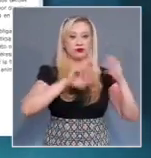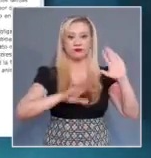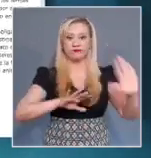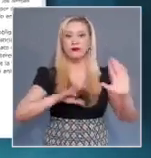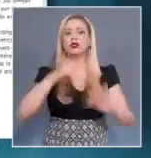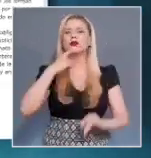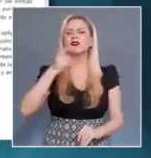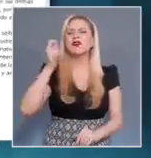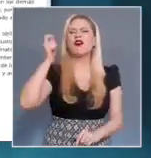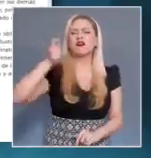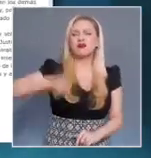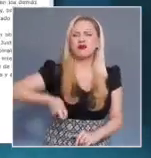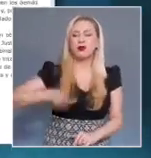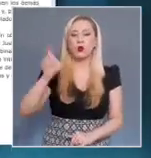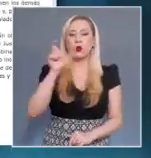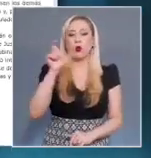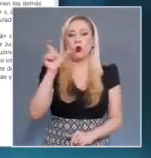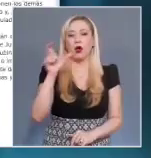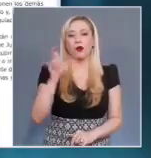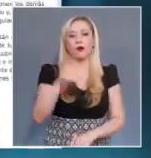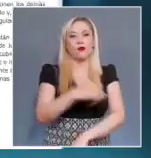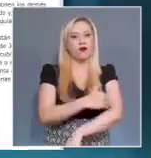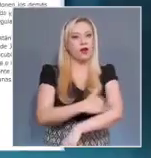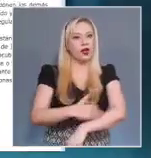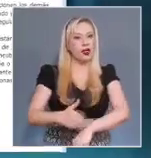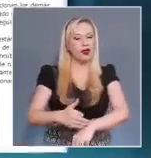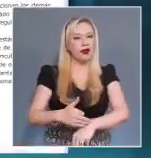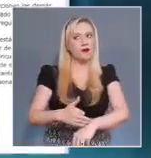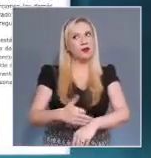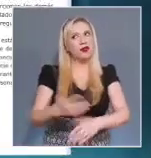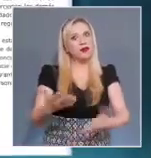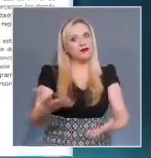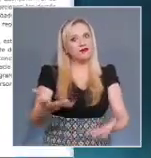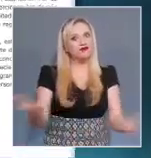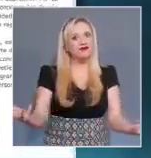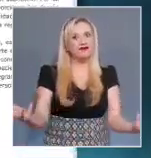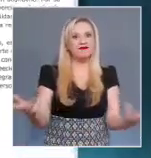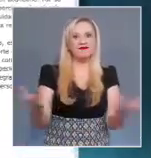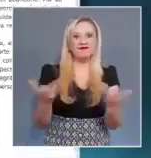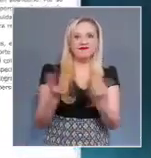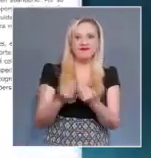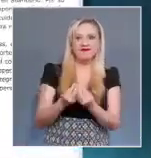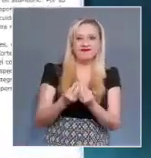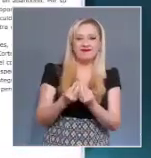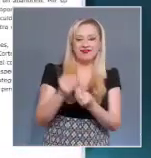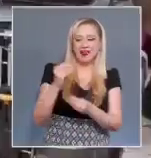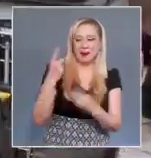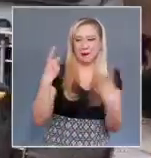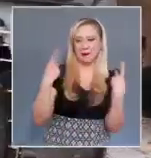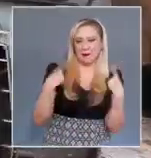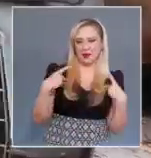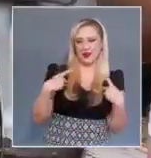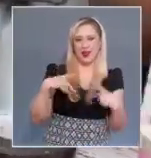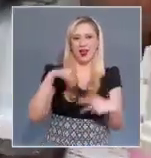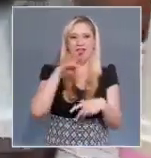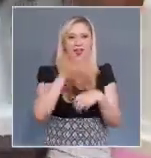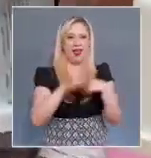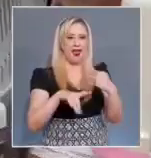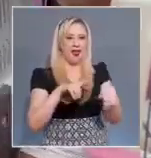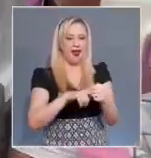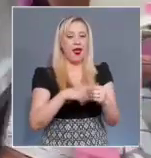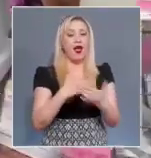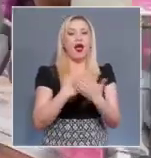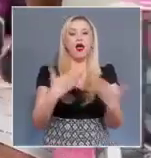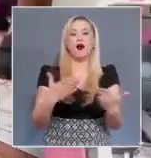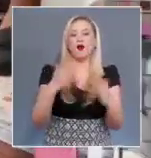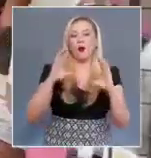la familia multiespecie o interespecie en la Constitución de la capital del país, los giros mercantiles de albergue y cuidados de los